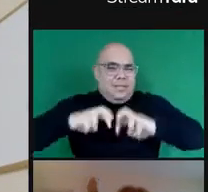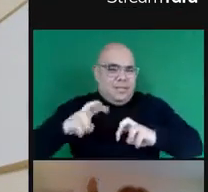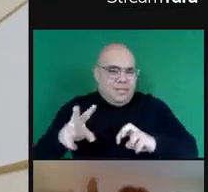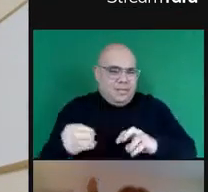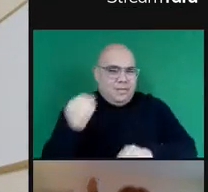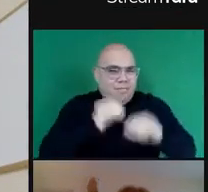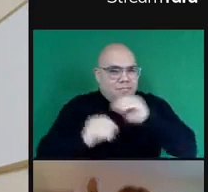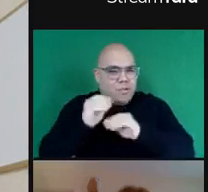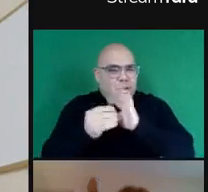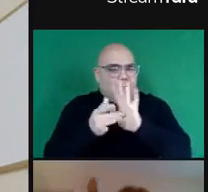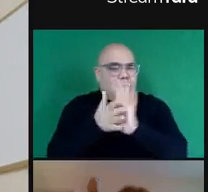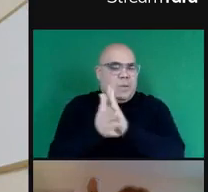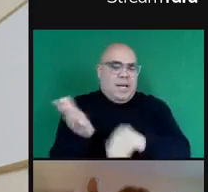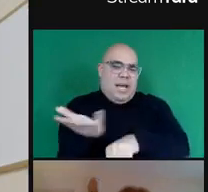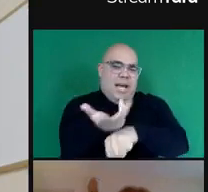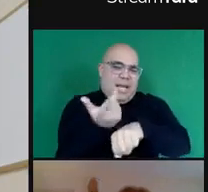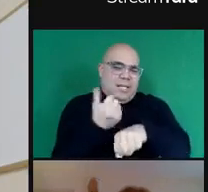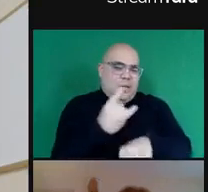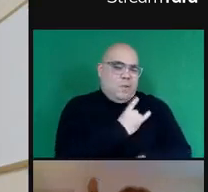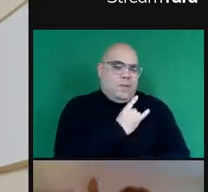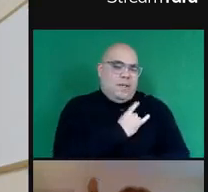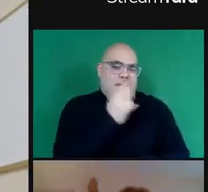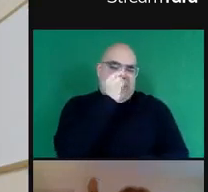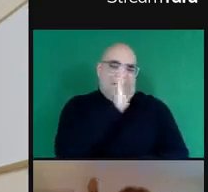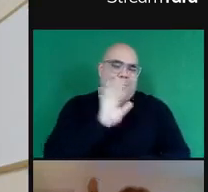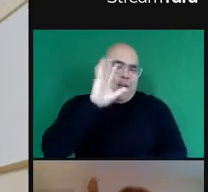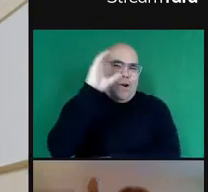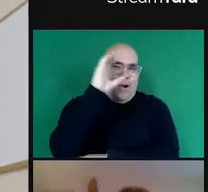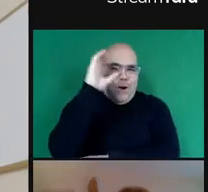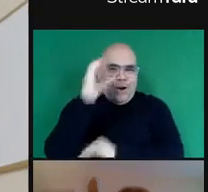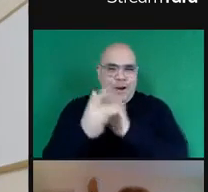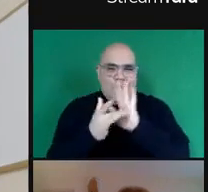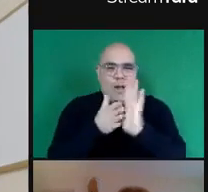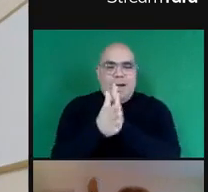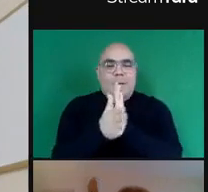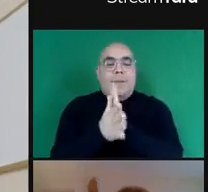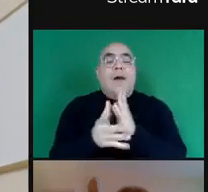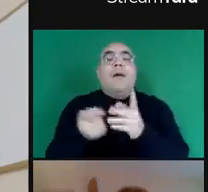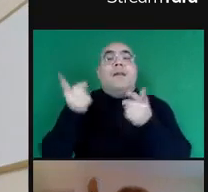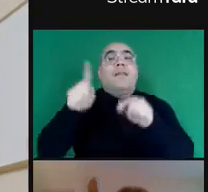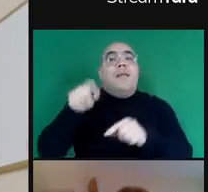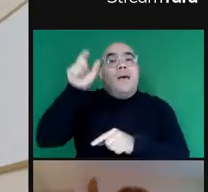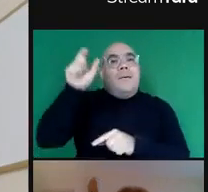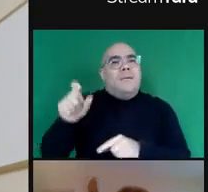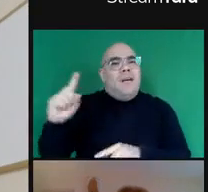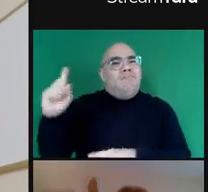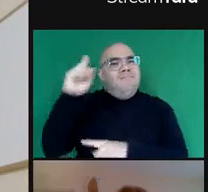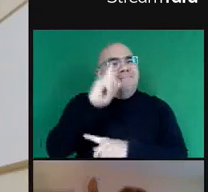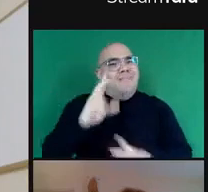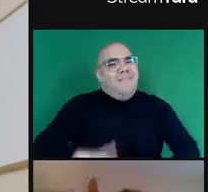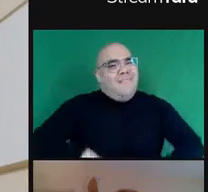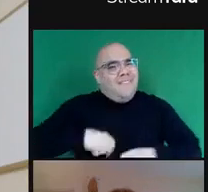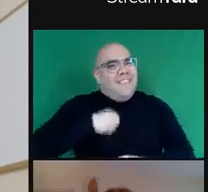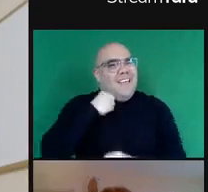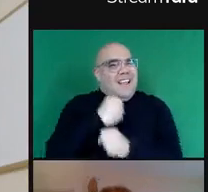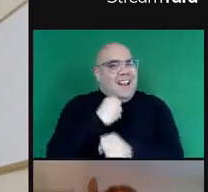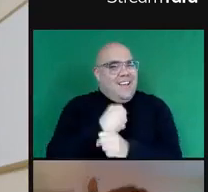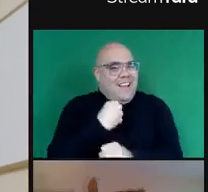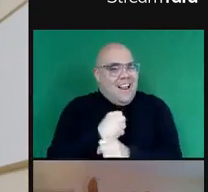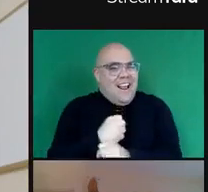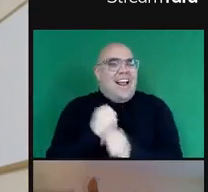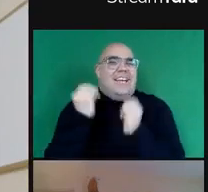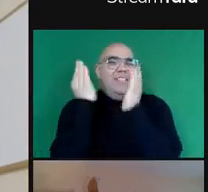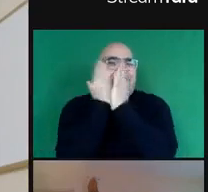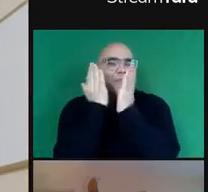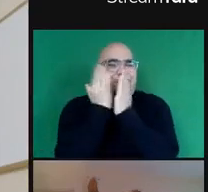Artes de la Universidad Nacional de Colombia, y ella ha dedicado su vida laboral al estudio y trabajo en el campo de